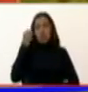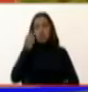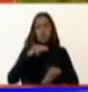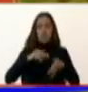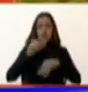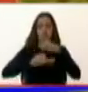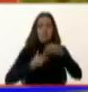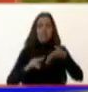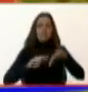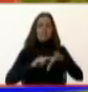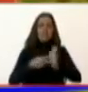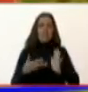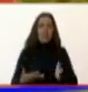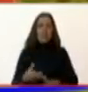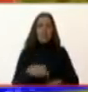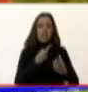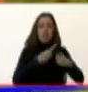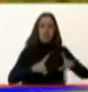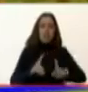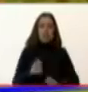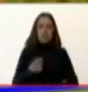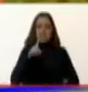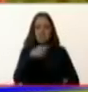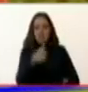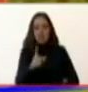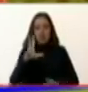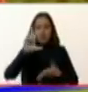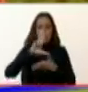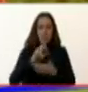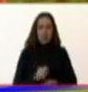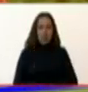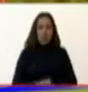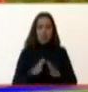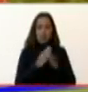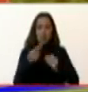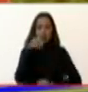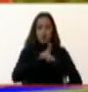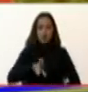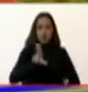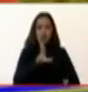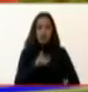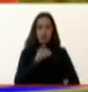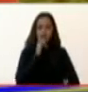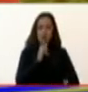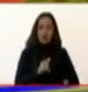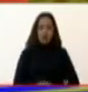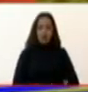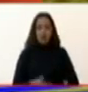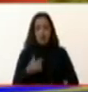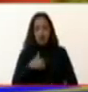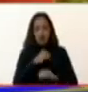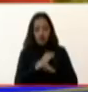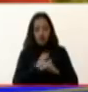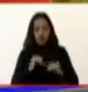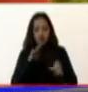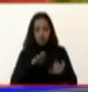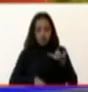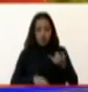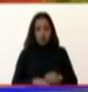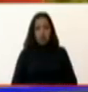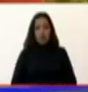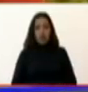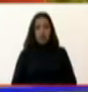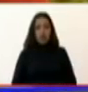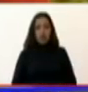lo que es no democracia en América Latina. Todo eso a través de los medios. Y termino con una gran colaboración que no tenemos que